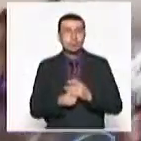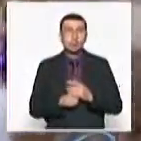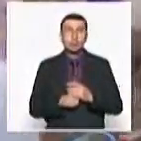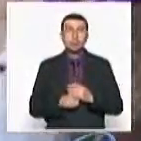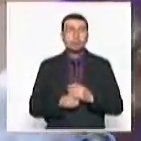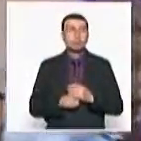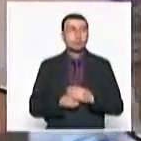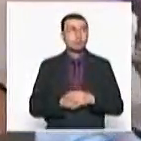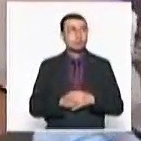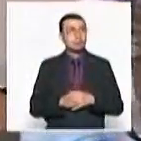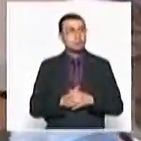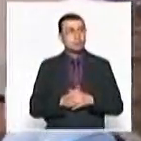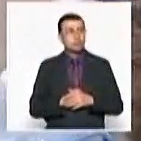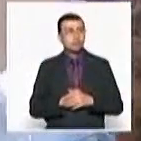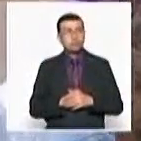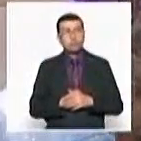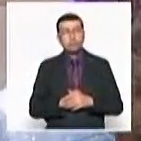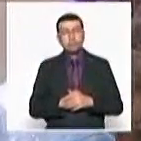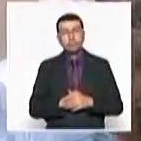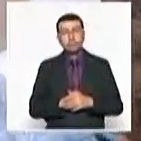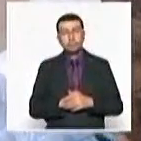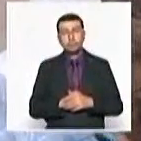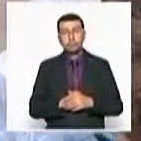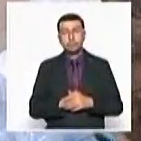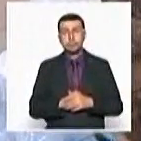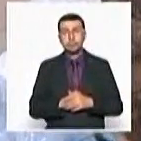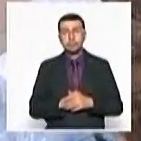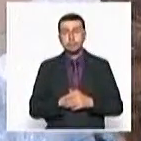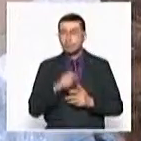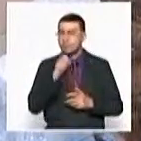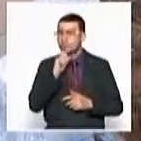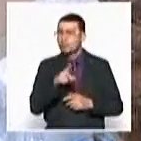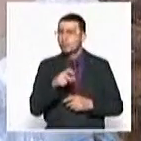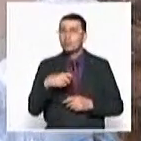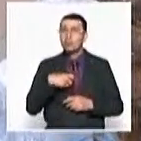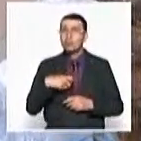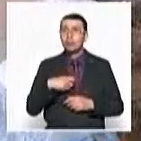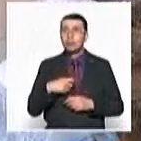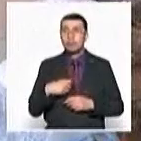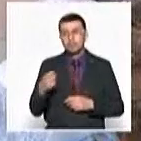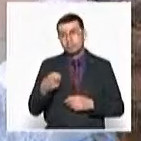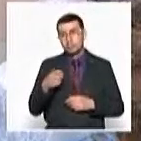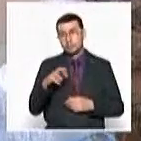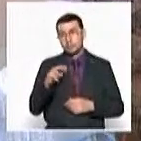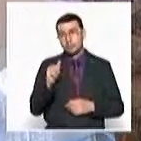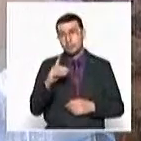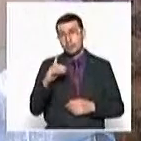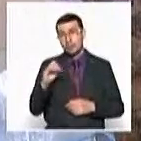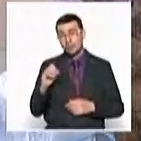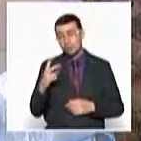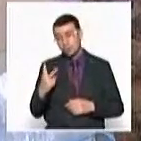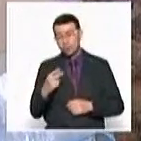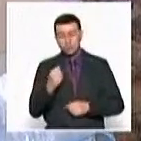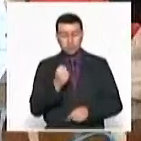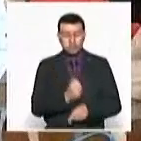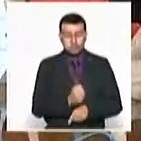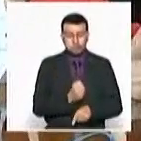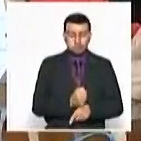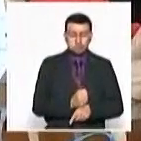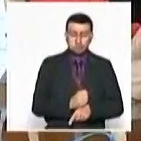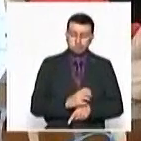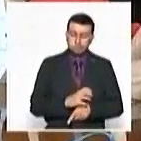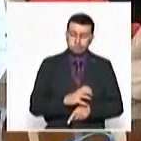manifiestan su aprecio y su cariño a través de los correos electrónicos. Pregunta, tengo grado 2 de inflamada la próstata.